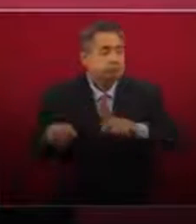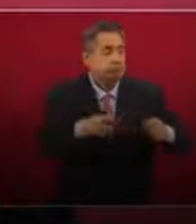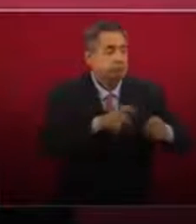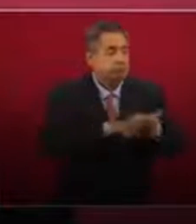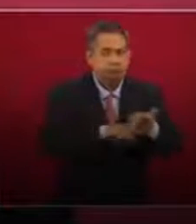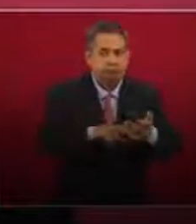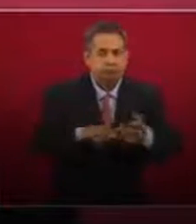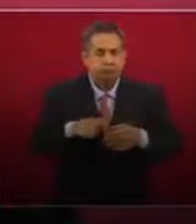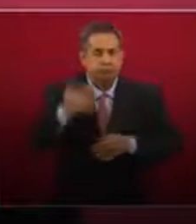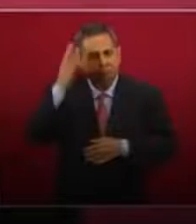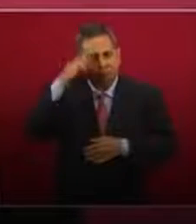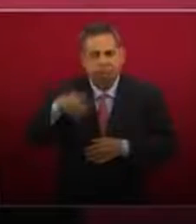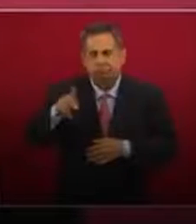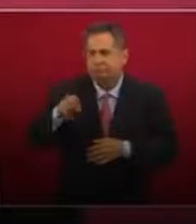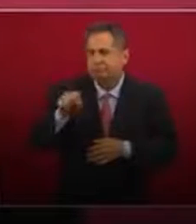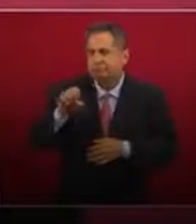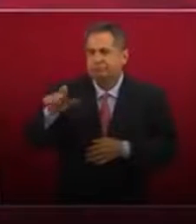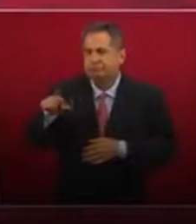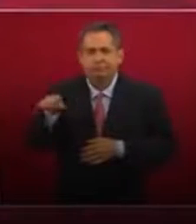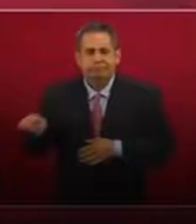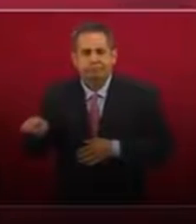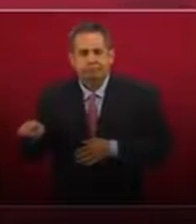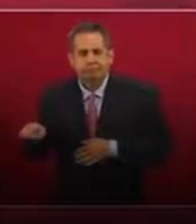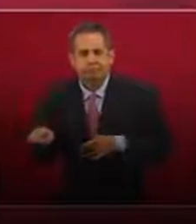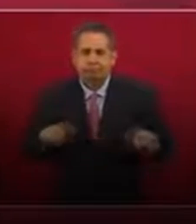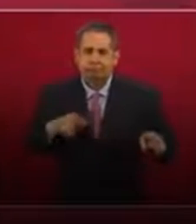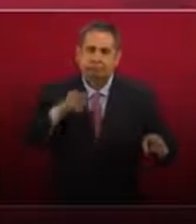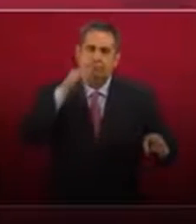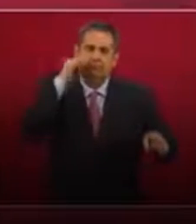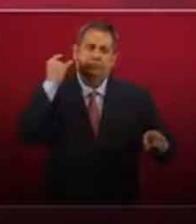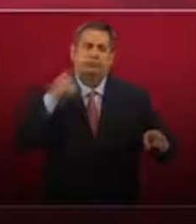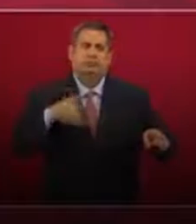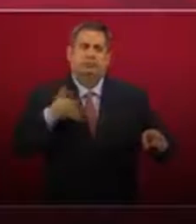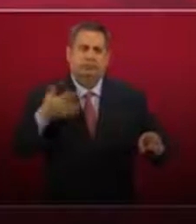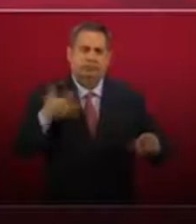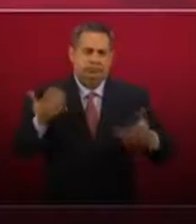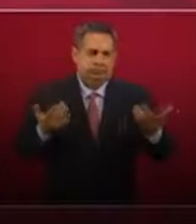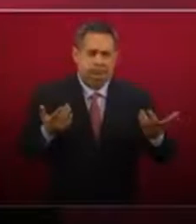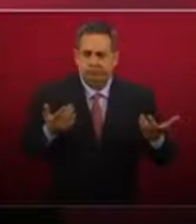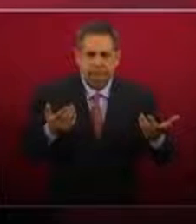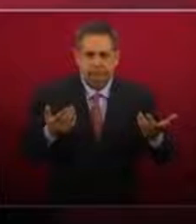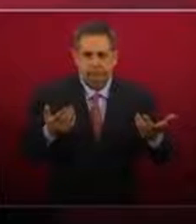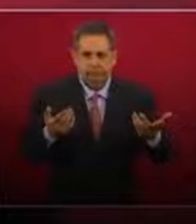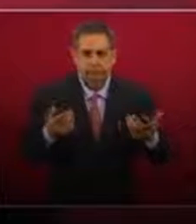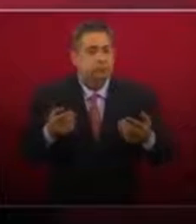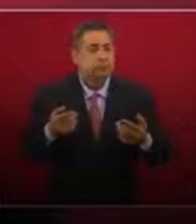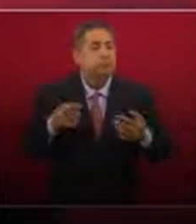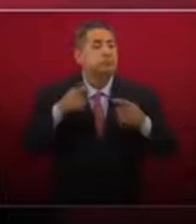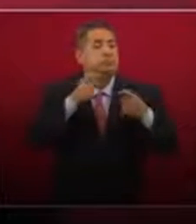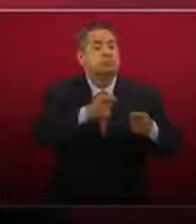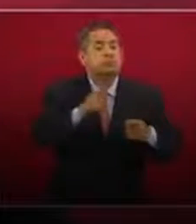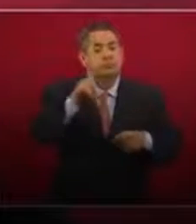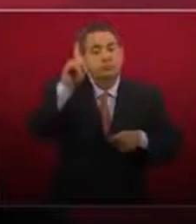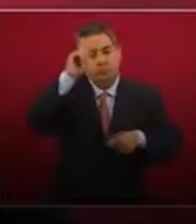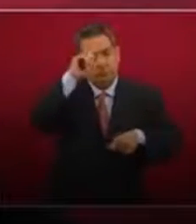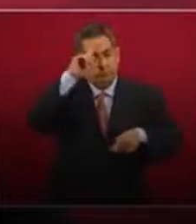la señora Kessel, y que nos ofendieron muchísimo cuando nombraron